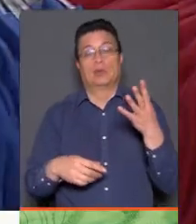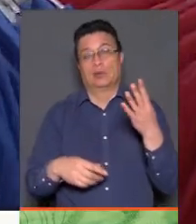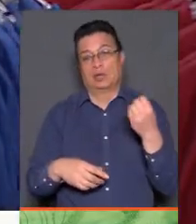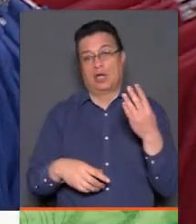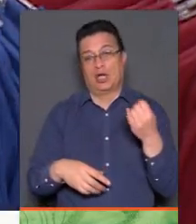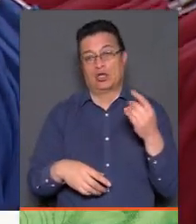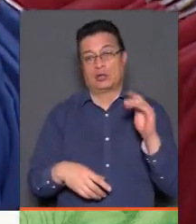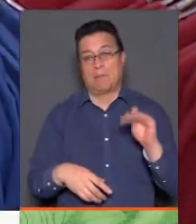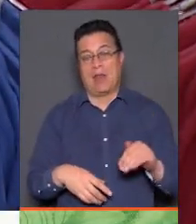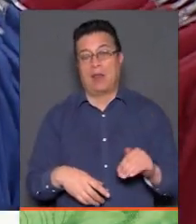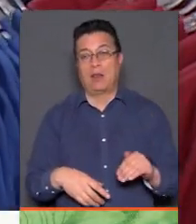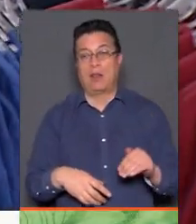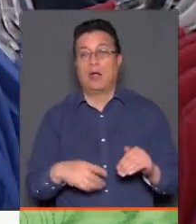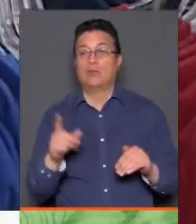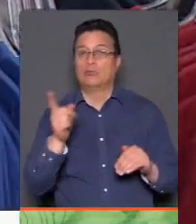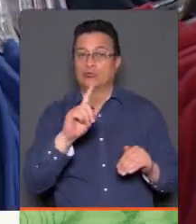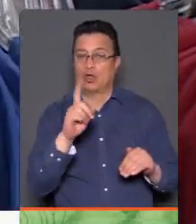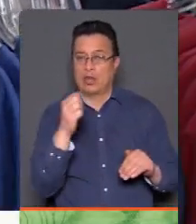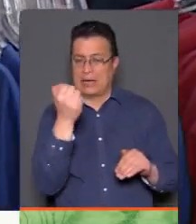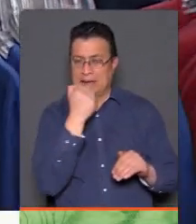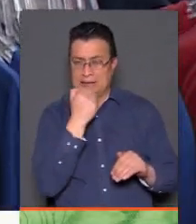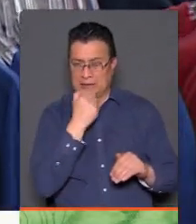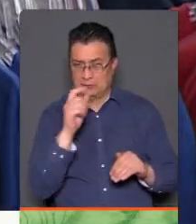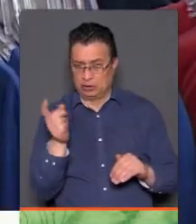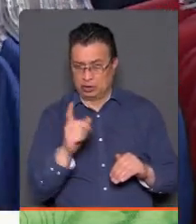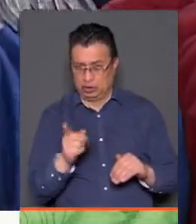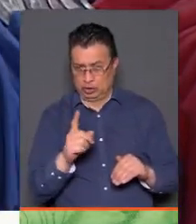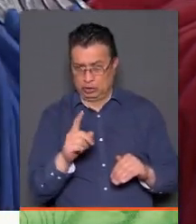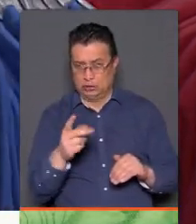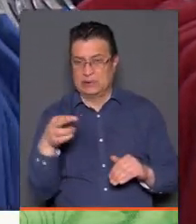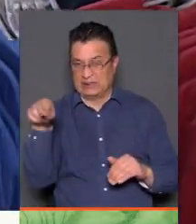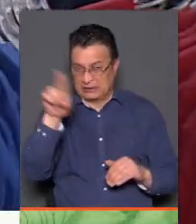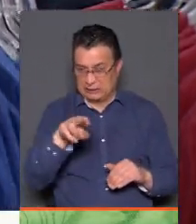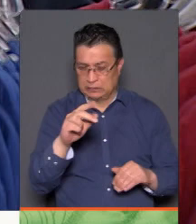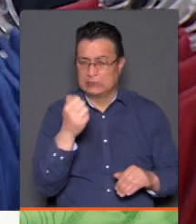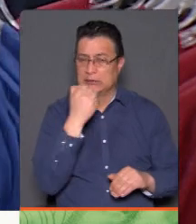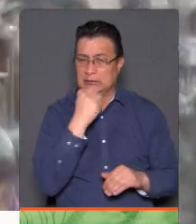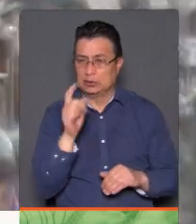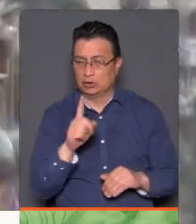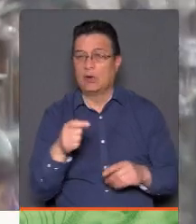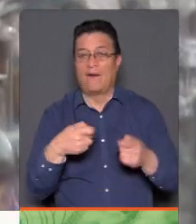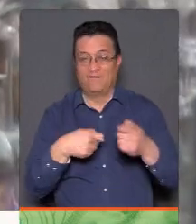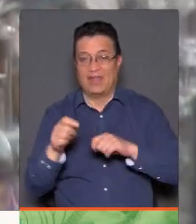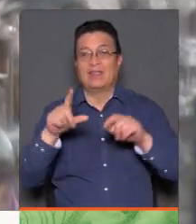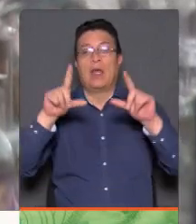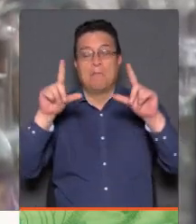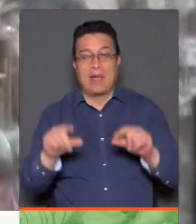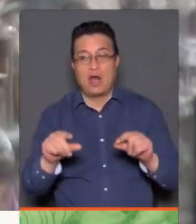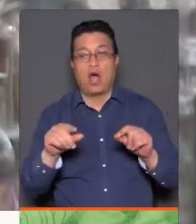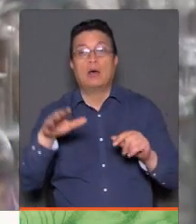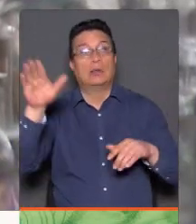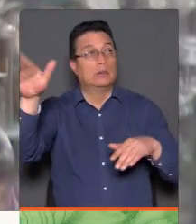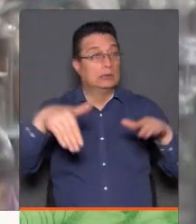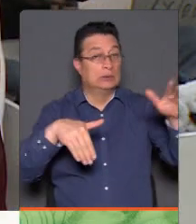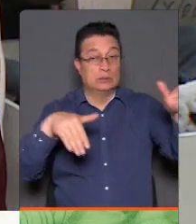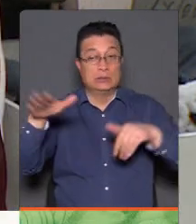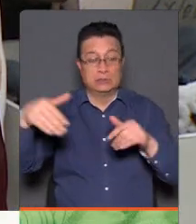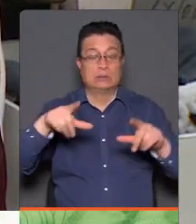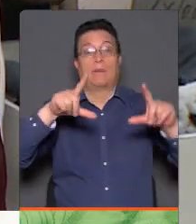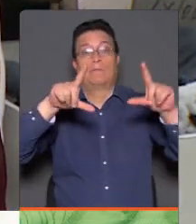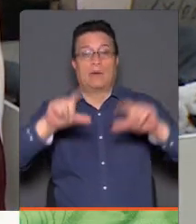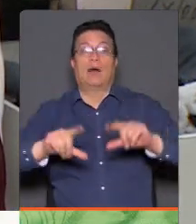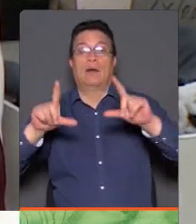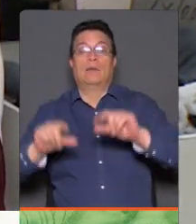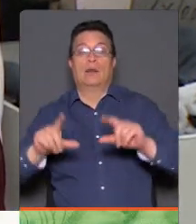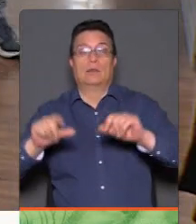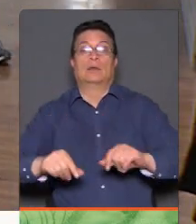14. No nos equivocamos en repetir lo que está haciendo esta locataria. Se vende menos y para atraer público se bajan los precios.